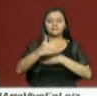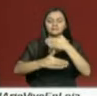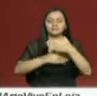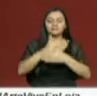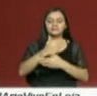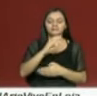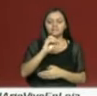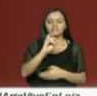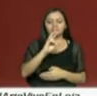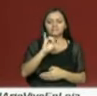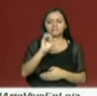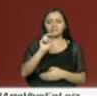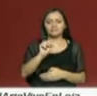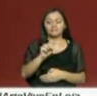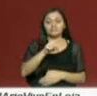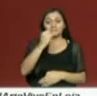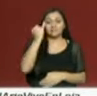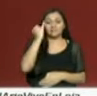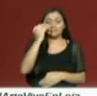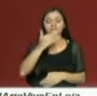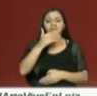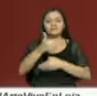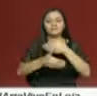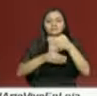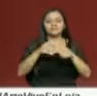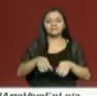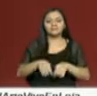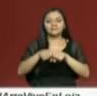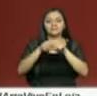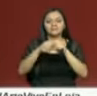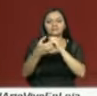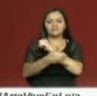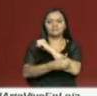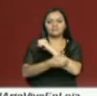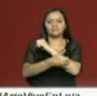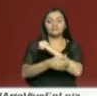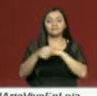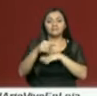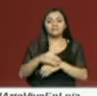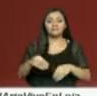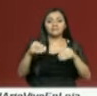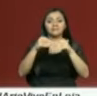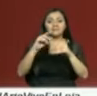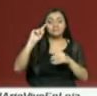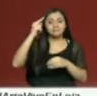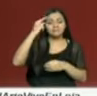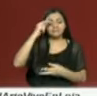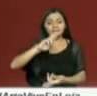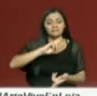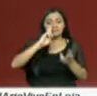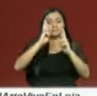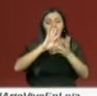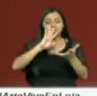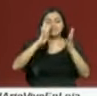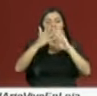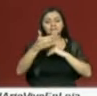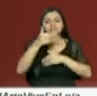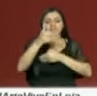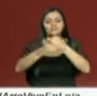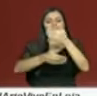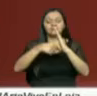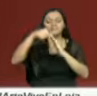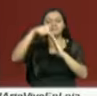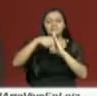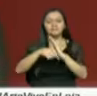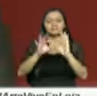Benjamín Carrión, esa idea de haber recuperado la patria y que nuestro gobierno revolucionario ha